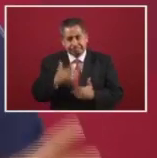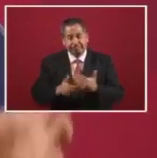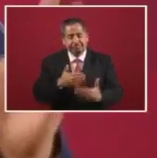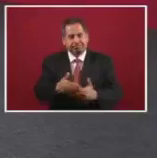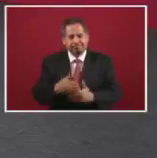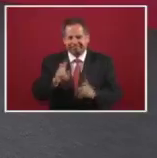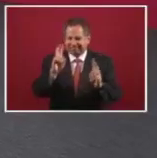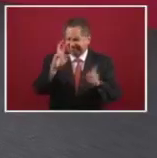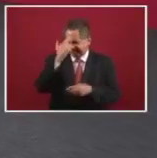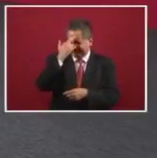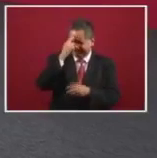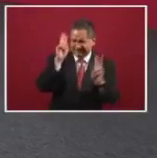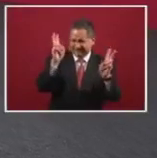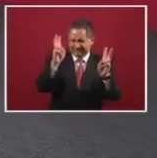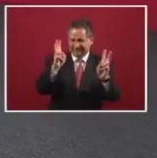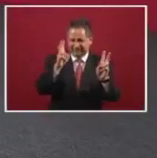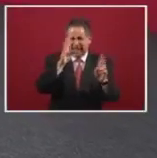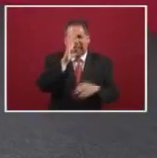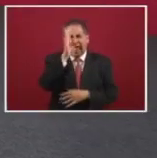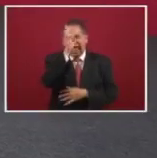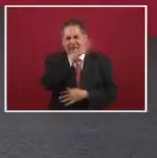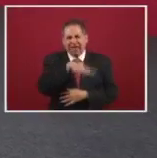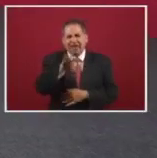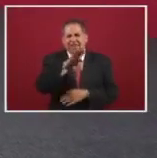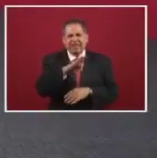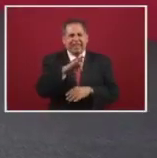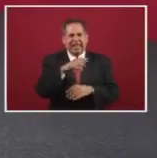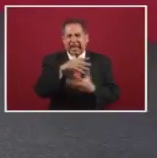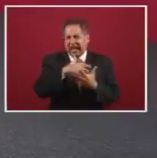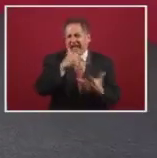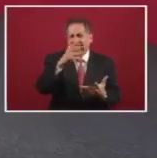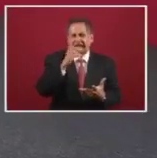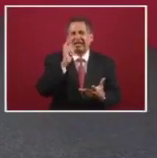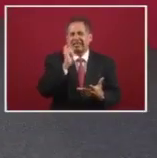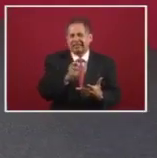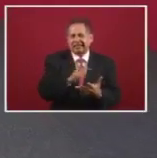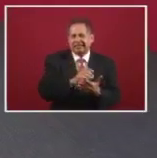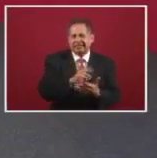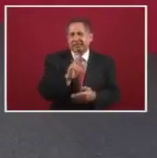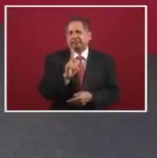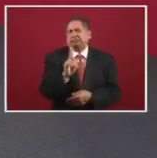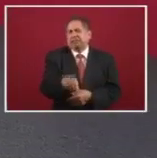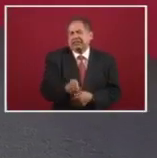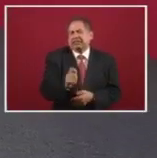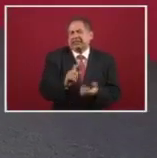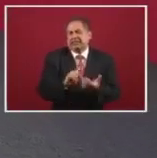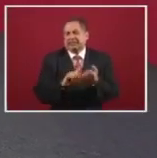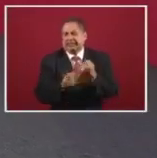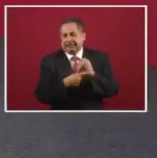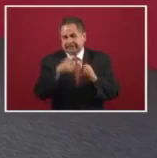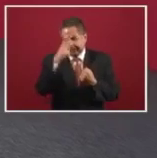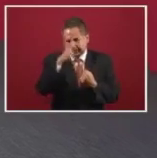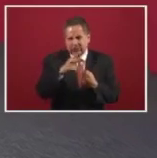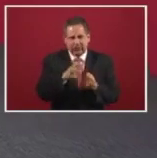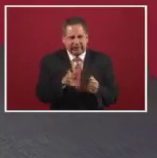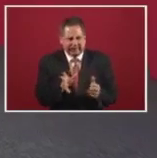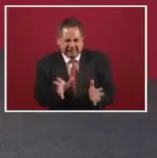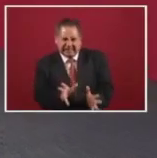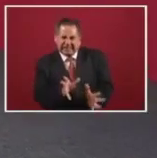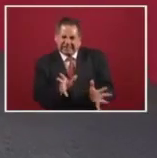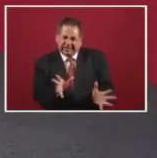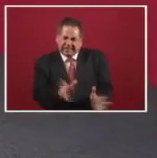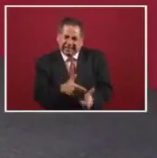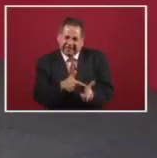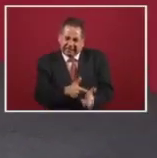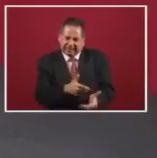el elefante reumático y mañoso, que ya está caminando, que ya está dando los primeros